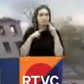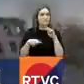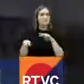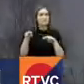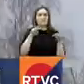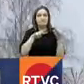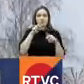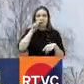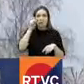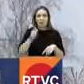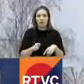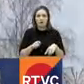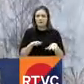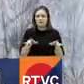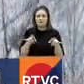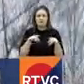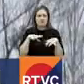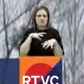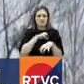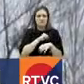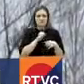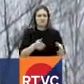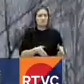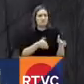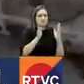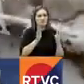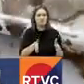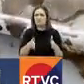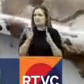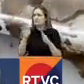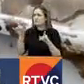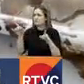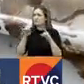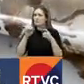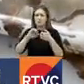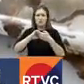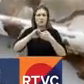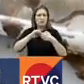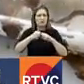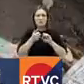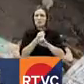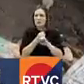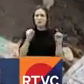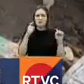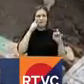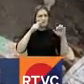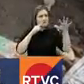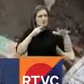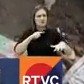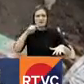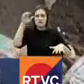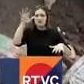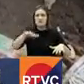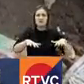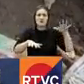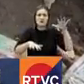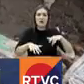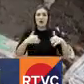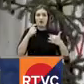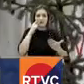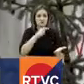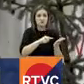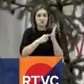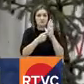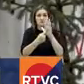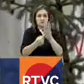Ucrania es una sola. Terreno de piezas inconexas e imposibles de recomponer. desde las que poco a poco emergen rastros de los